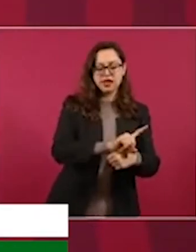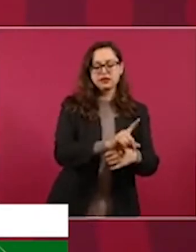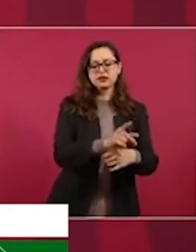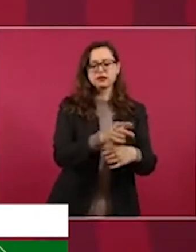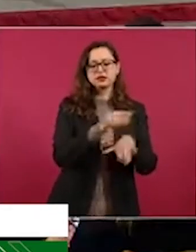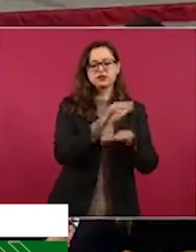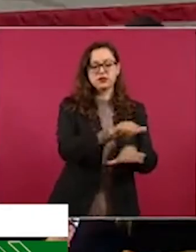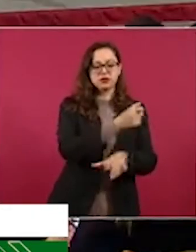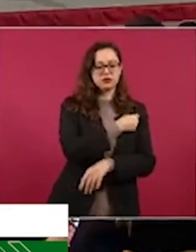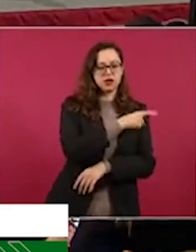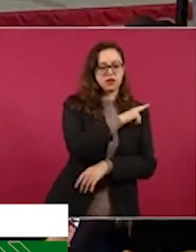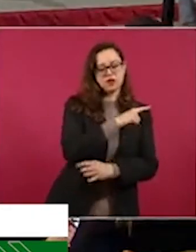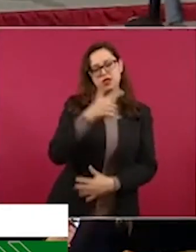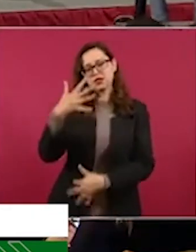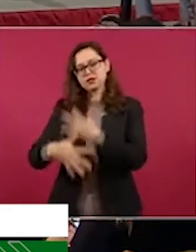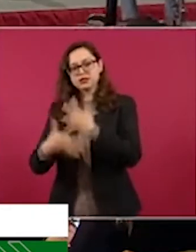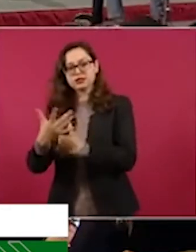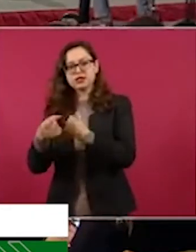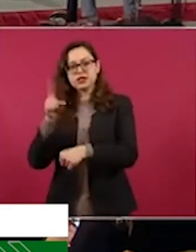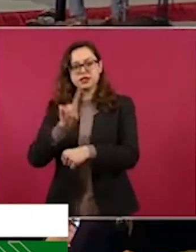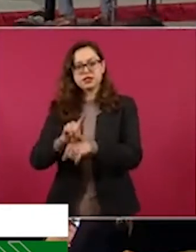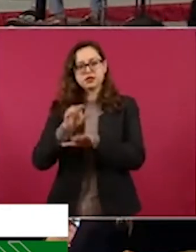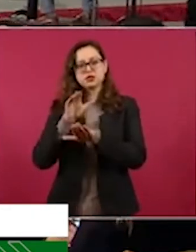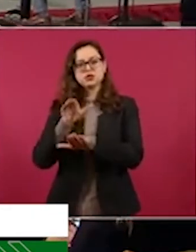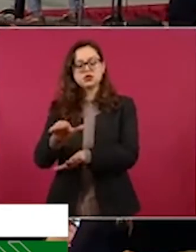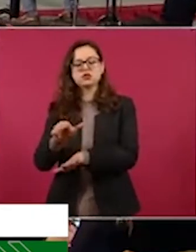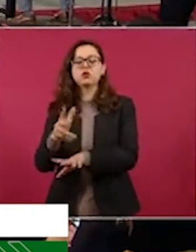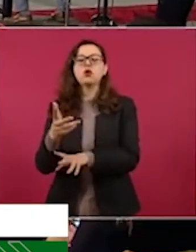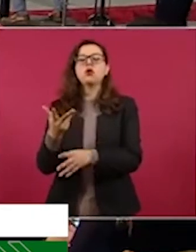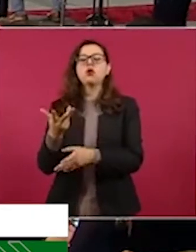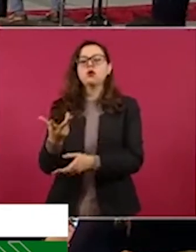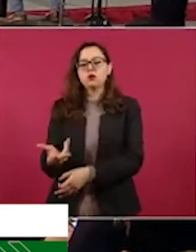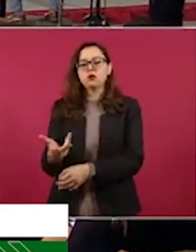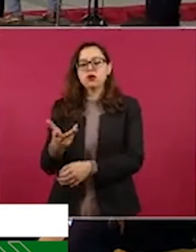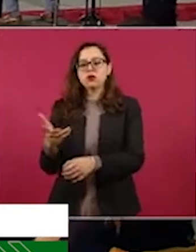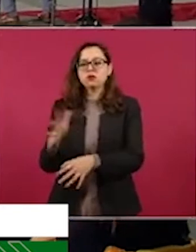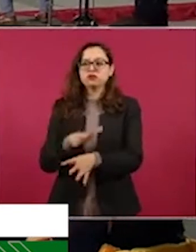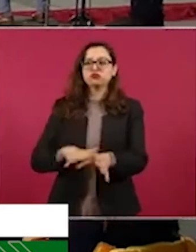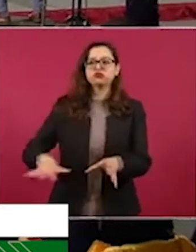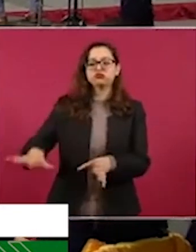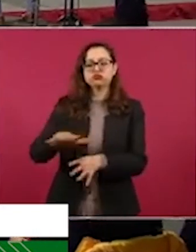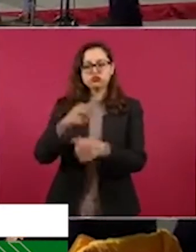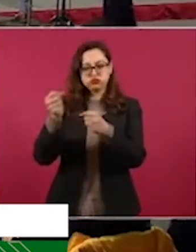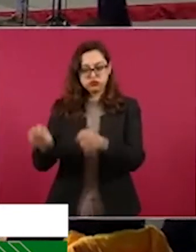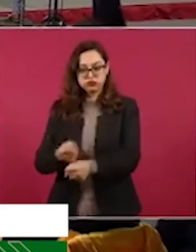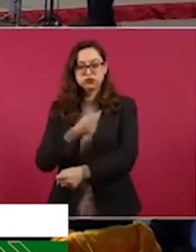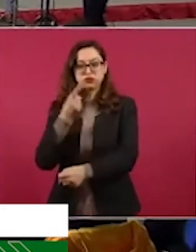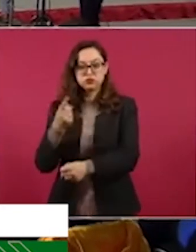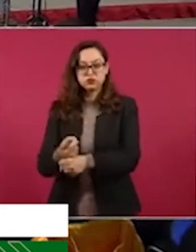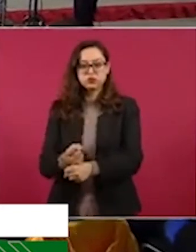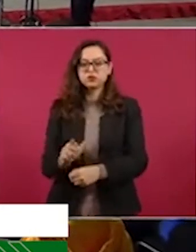jefe del Ejecutivo lamentó el fallecimiento del cantante cubano Pablo Milanés. Empezamos